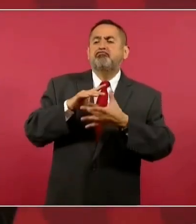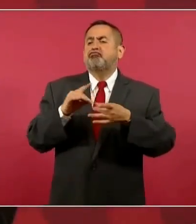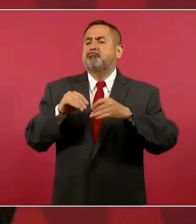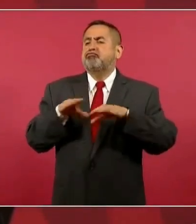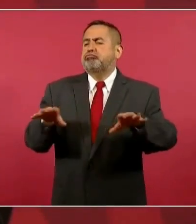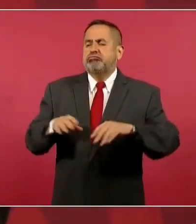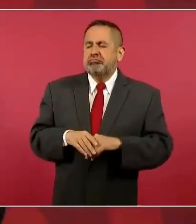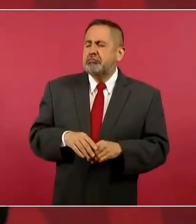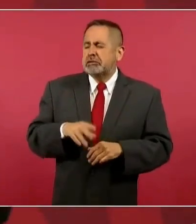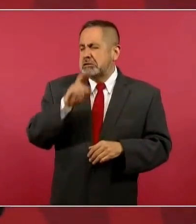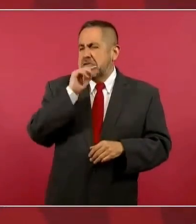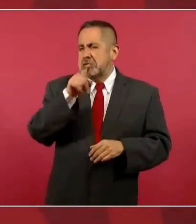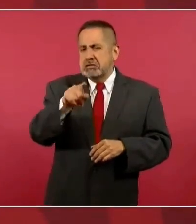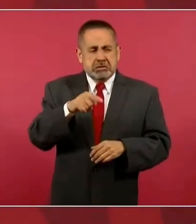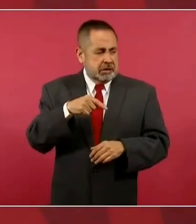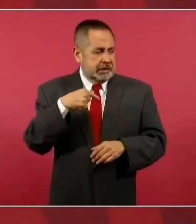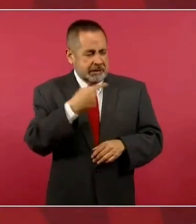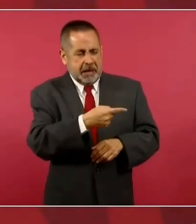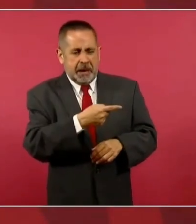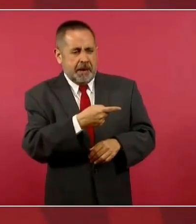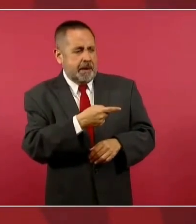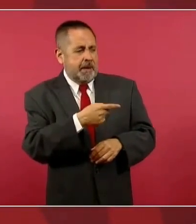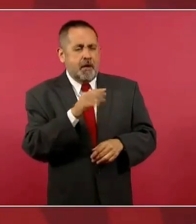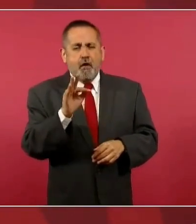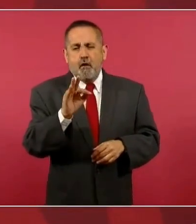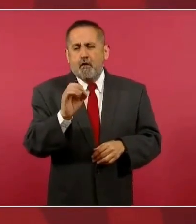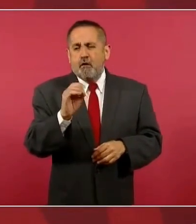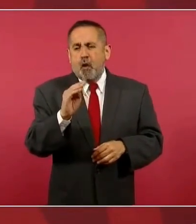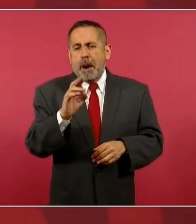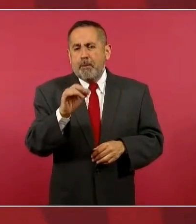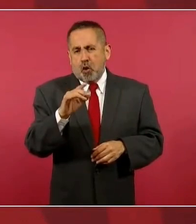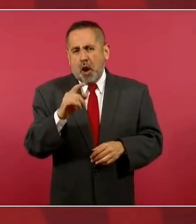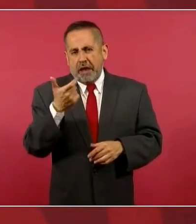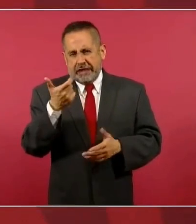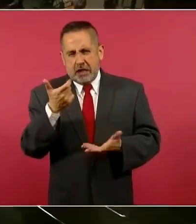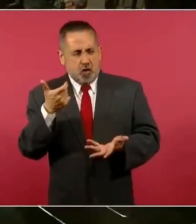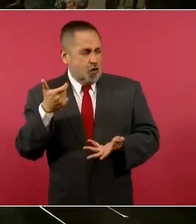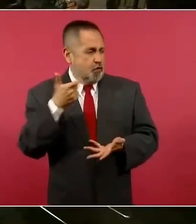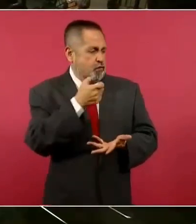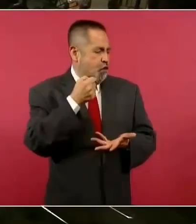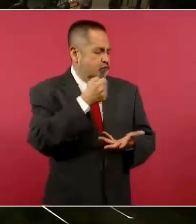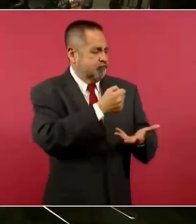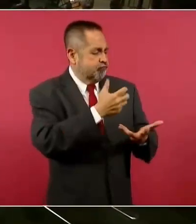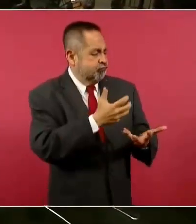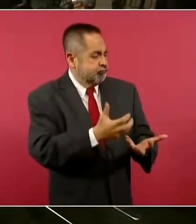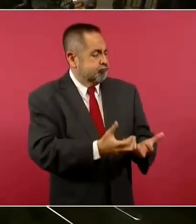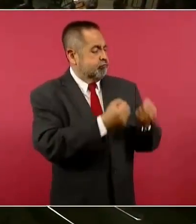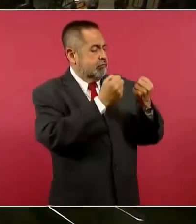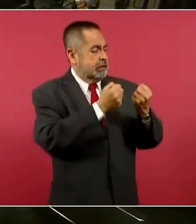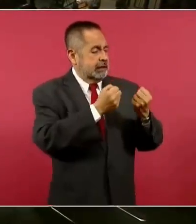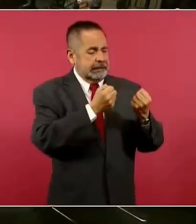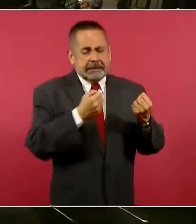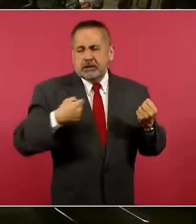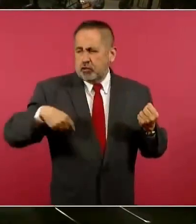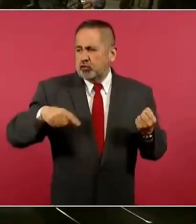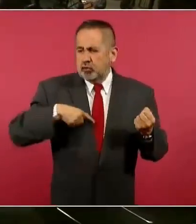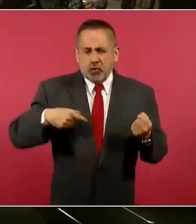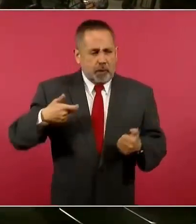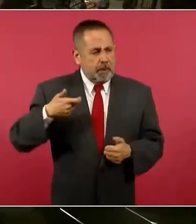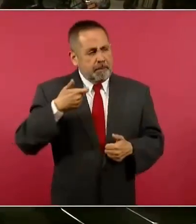de que el rescate del FOBAPROA iba a significar, nos iba a costar